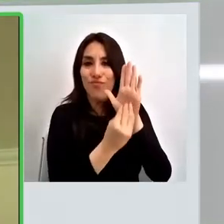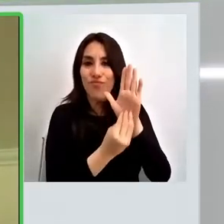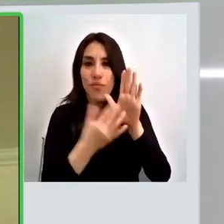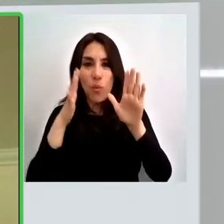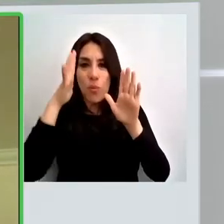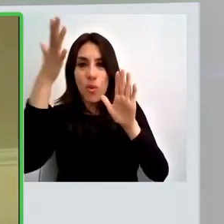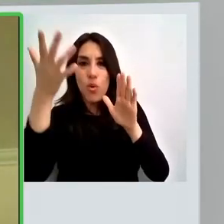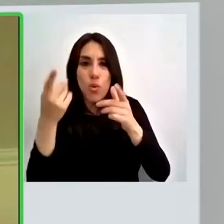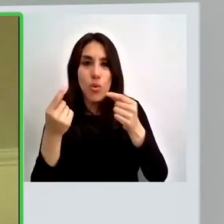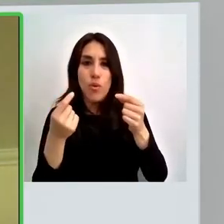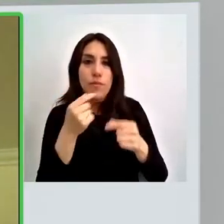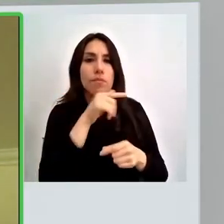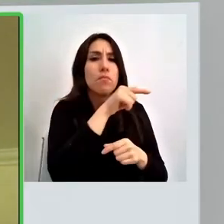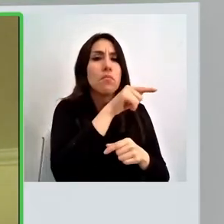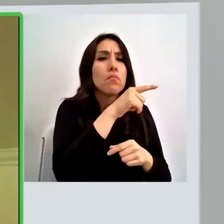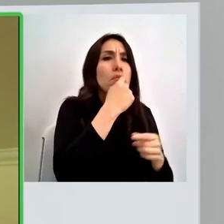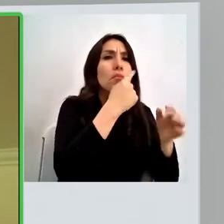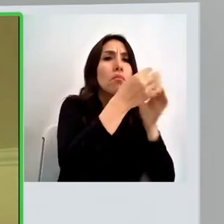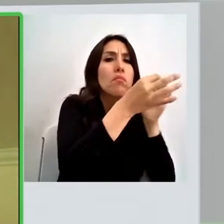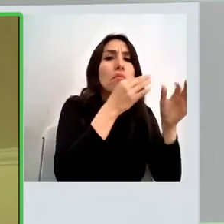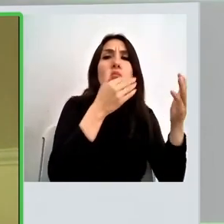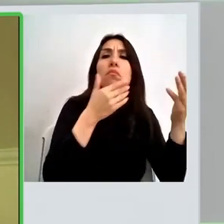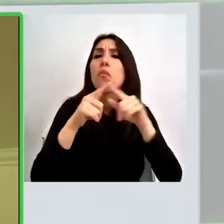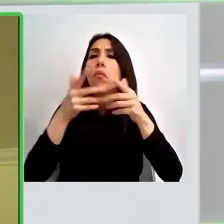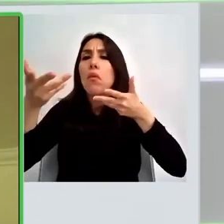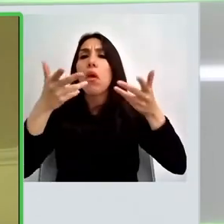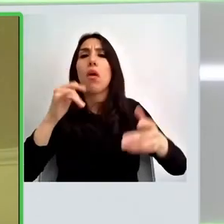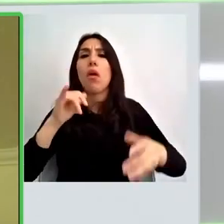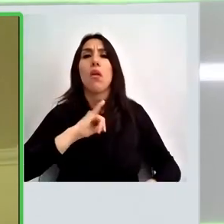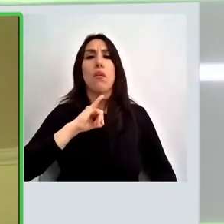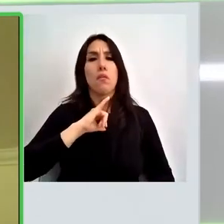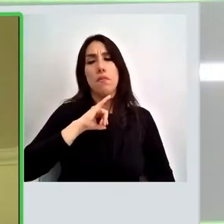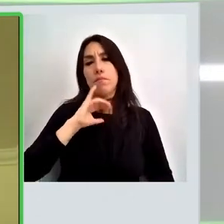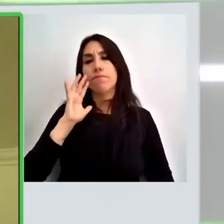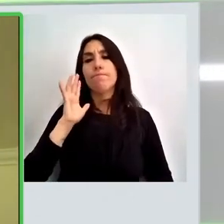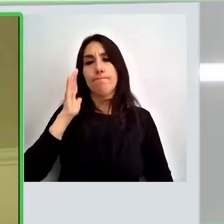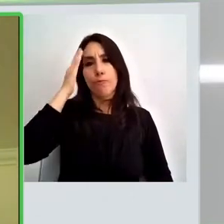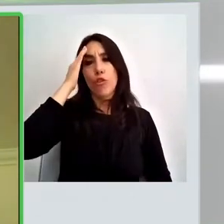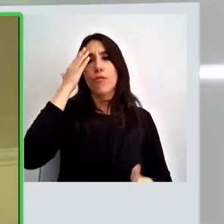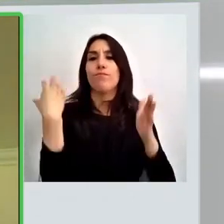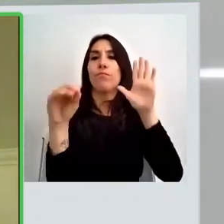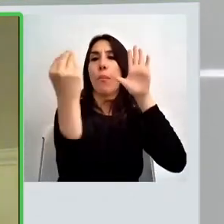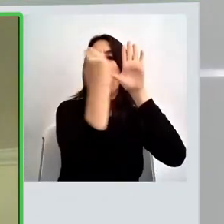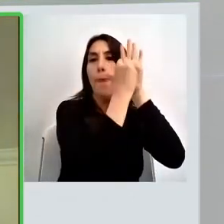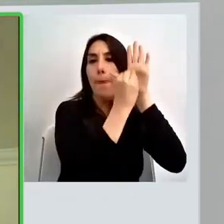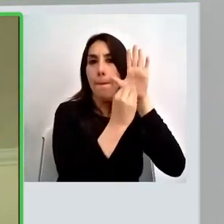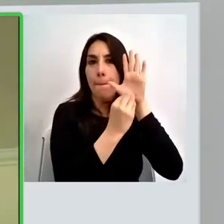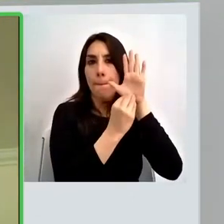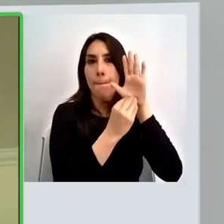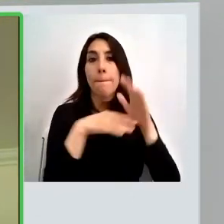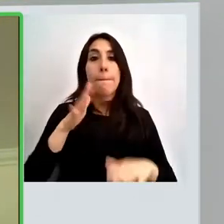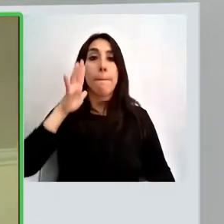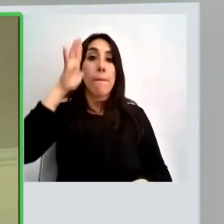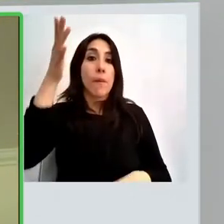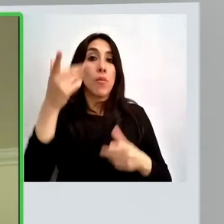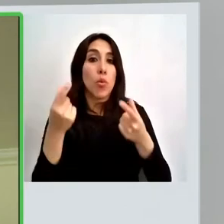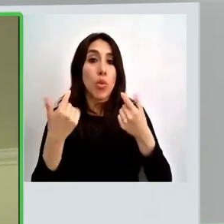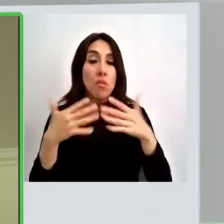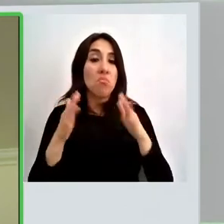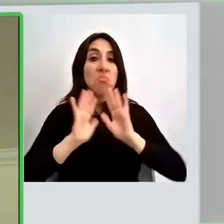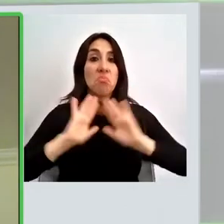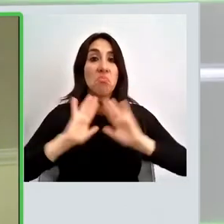una legislación y que se tiene que seguir para que funcione lo más importe es medio